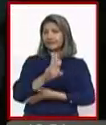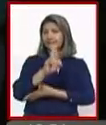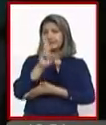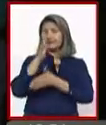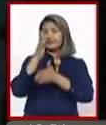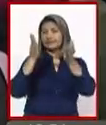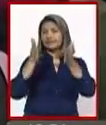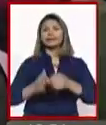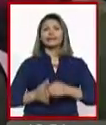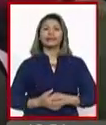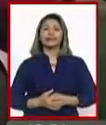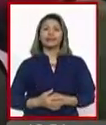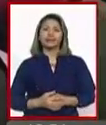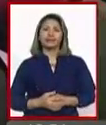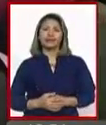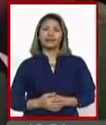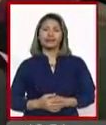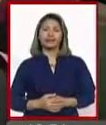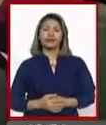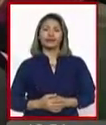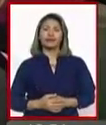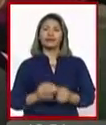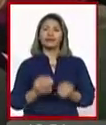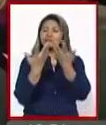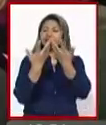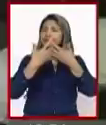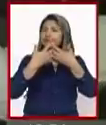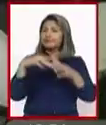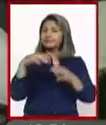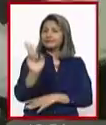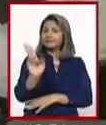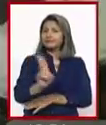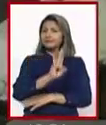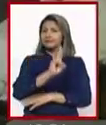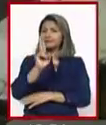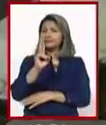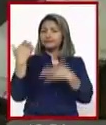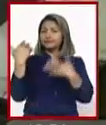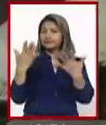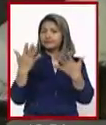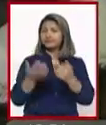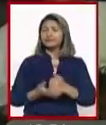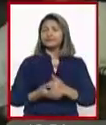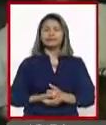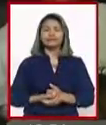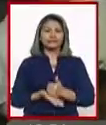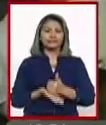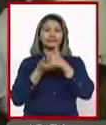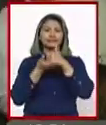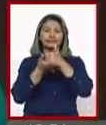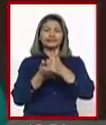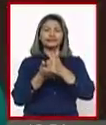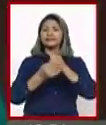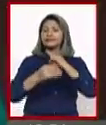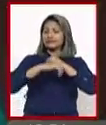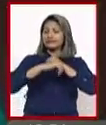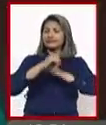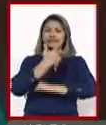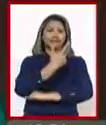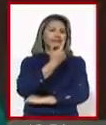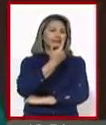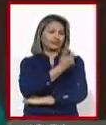universitarios. En este momento estamos coordinando con las universidades, que son las que nos van a colaborar en la campaña de